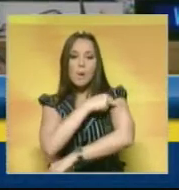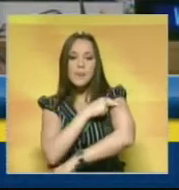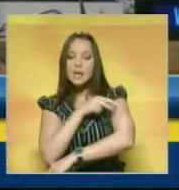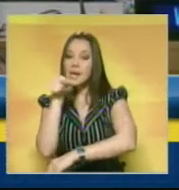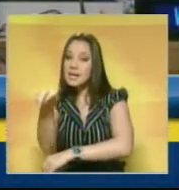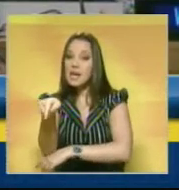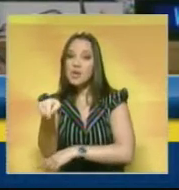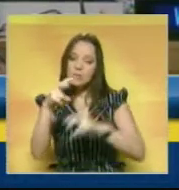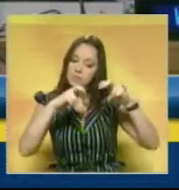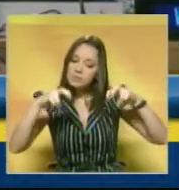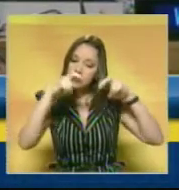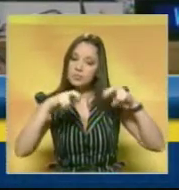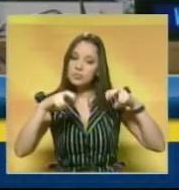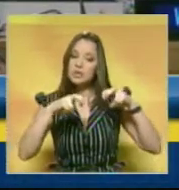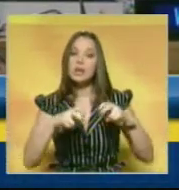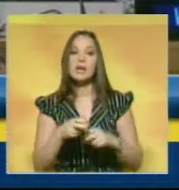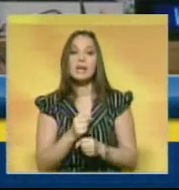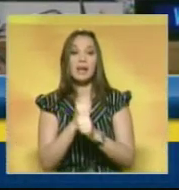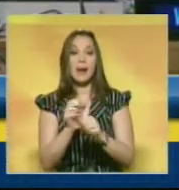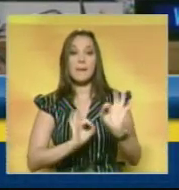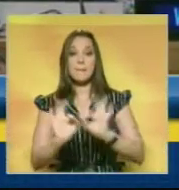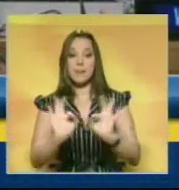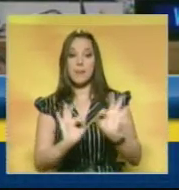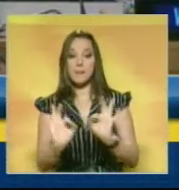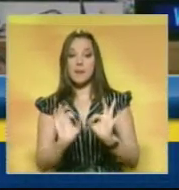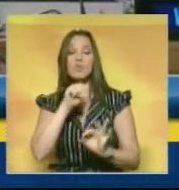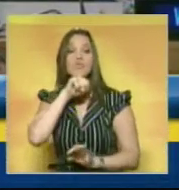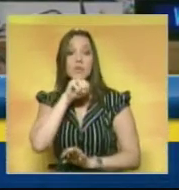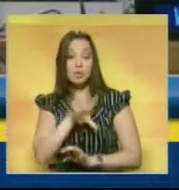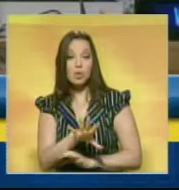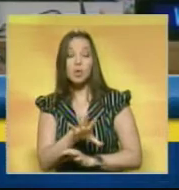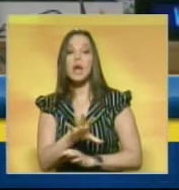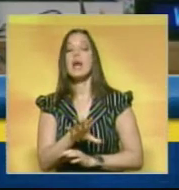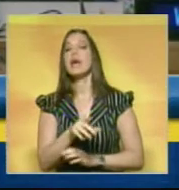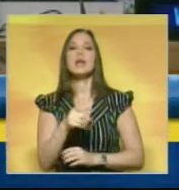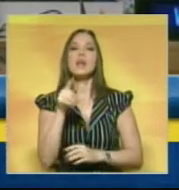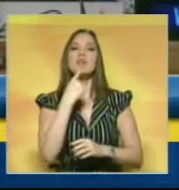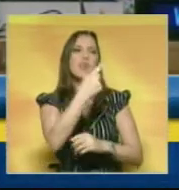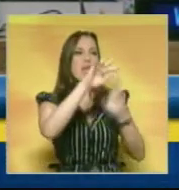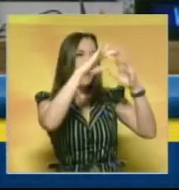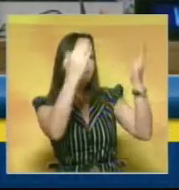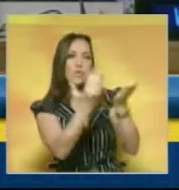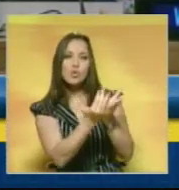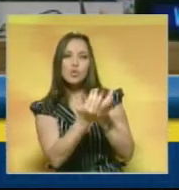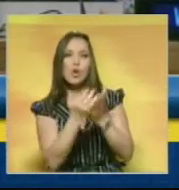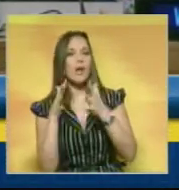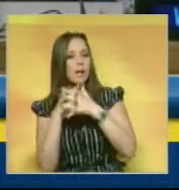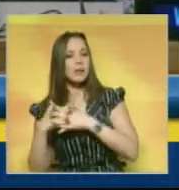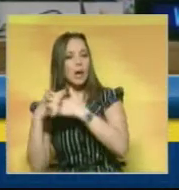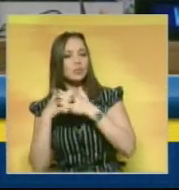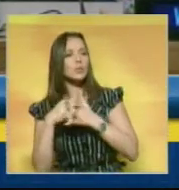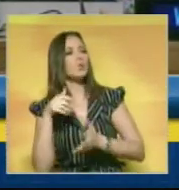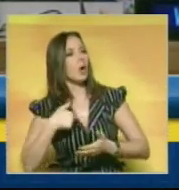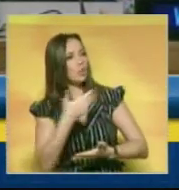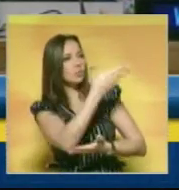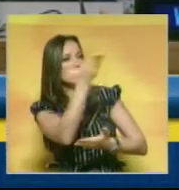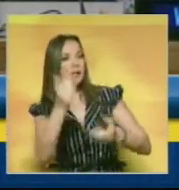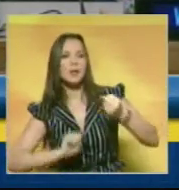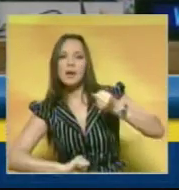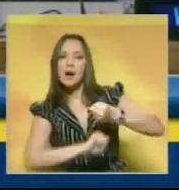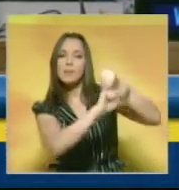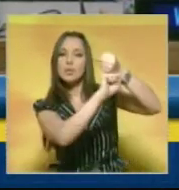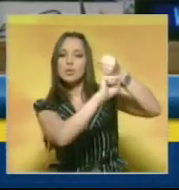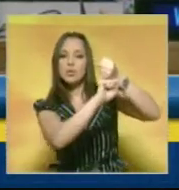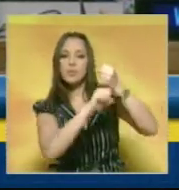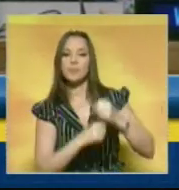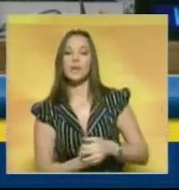respuesta internacional más grande de su historia. Dije que el mundo podía contar con Estados Unidos, que vamos a dar